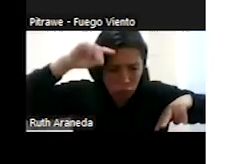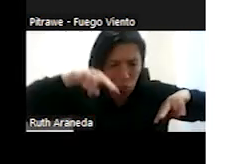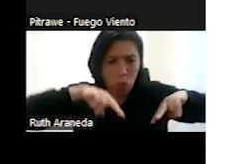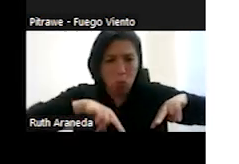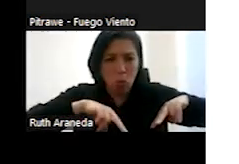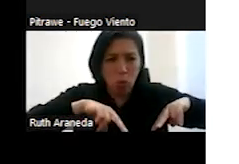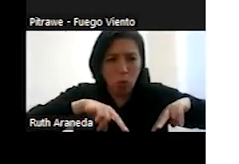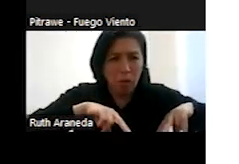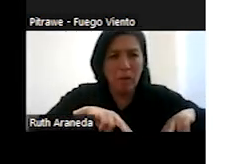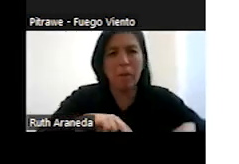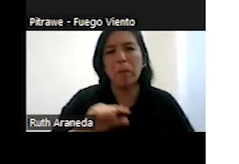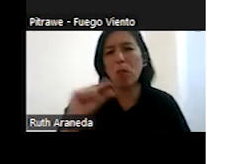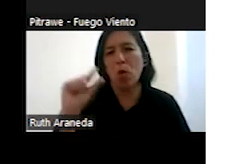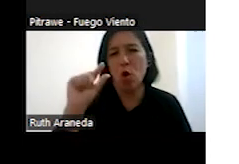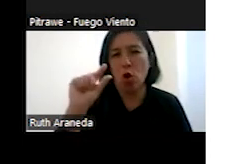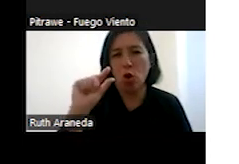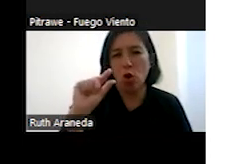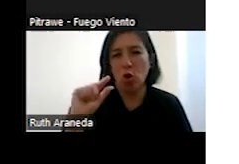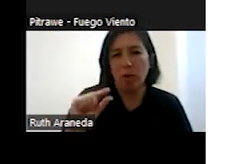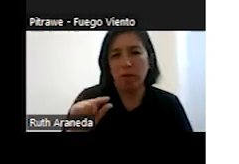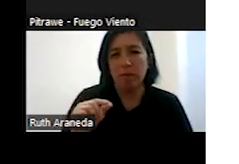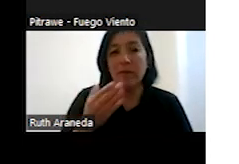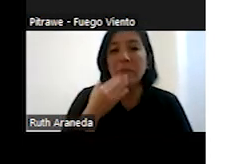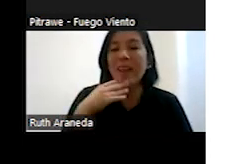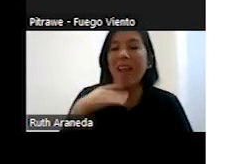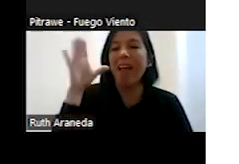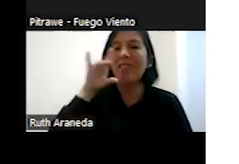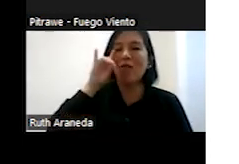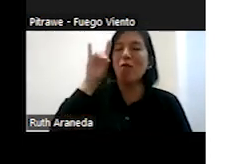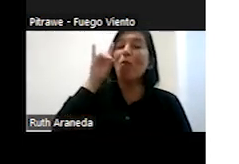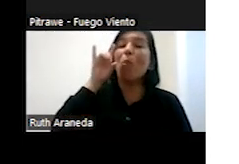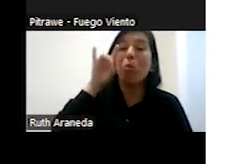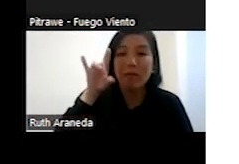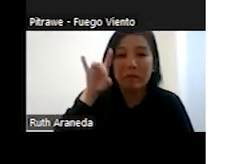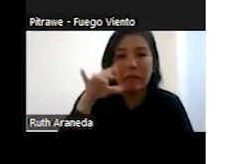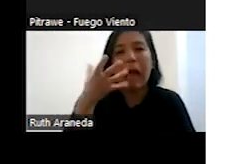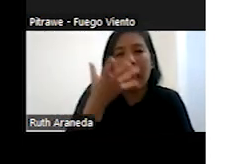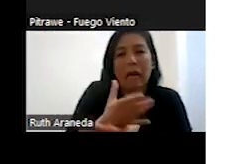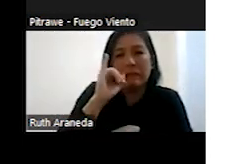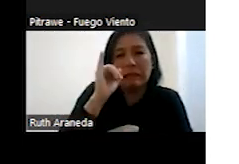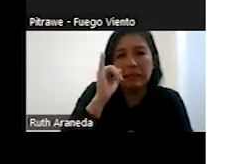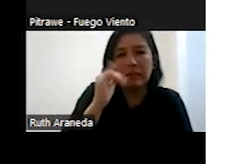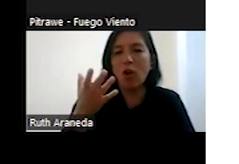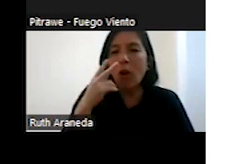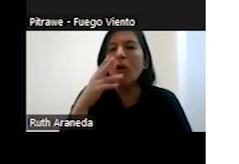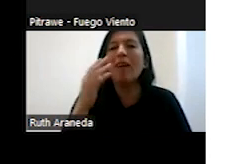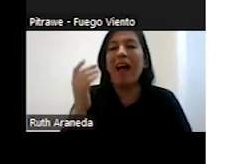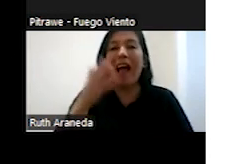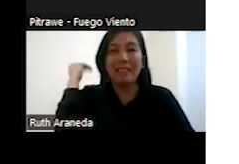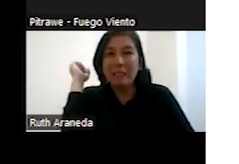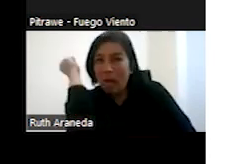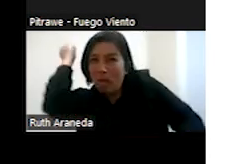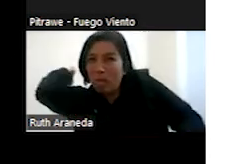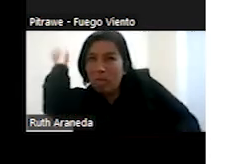no es muy frecuente. Y el consumo de guanaco sí está presente, pero a través de la caza. El tipo